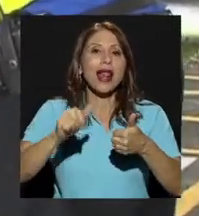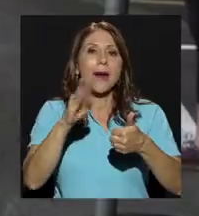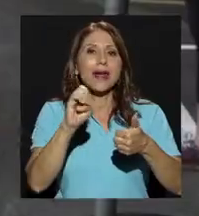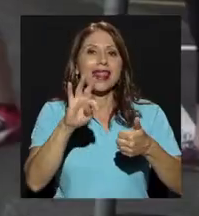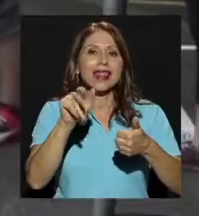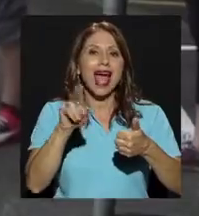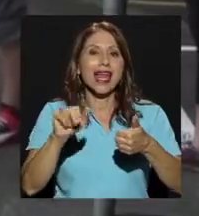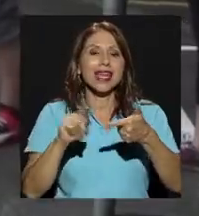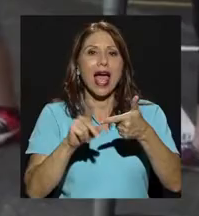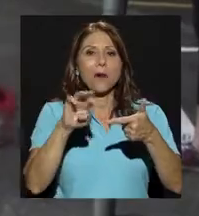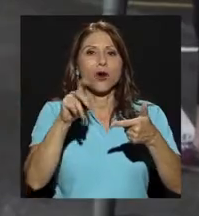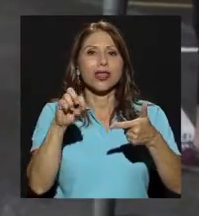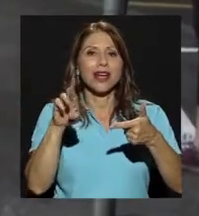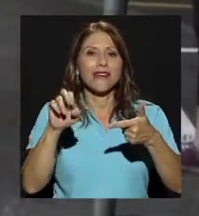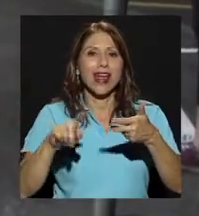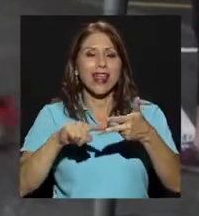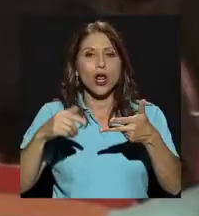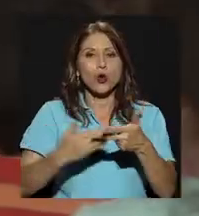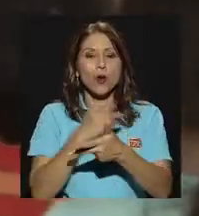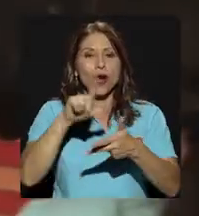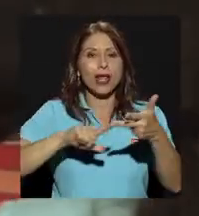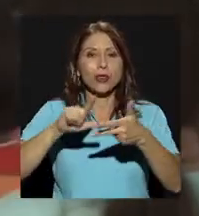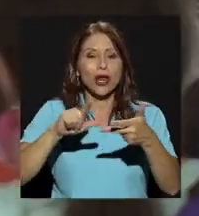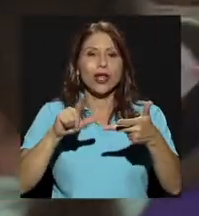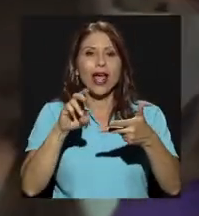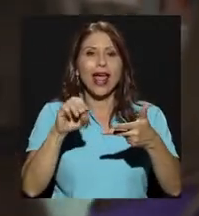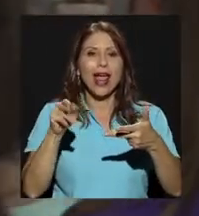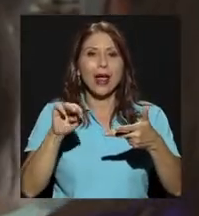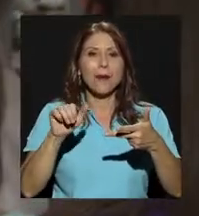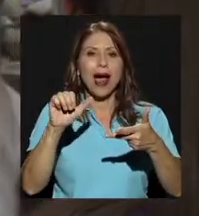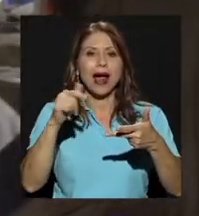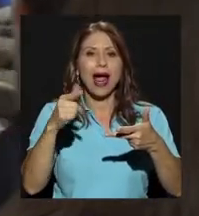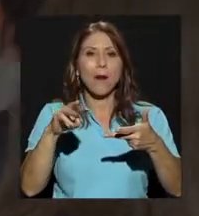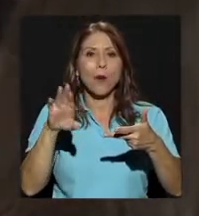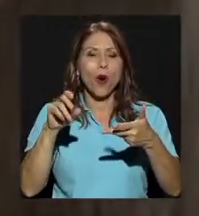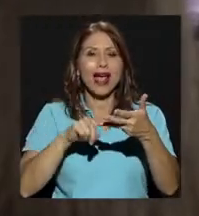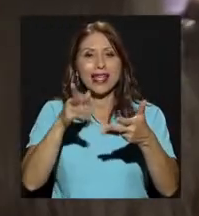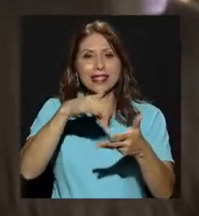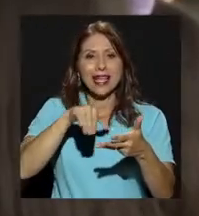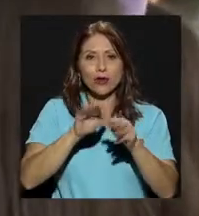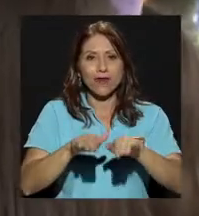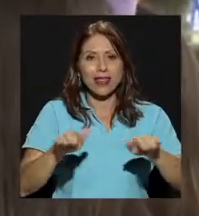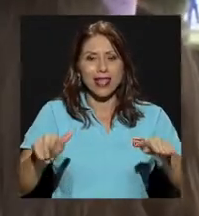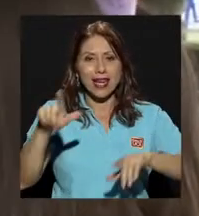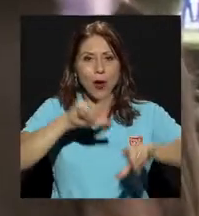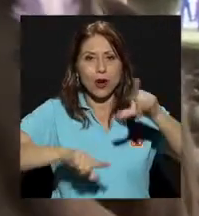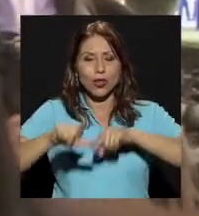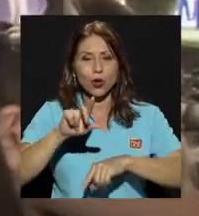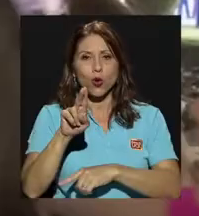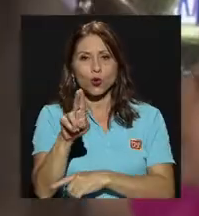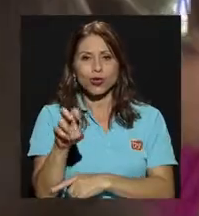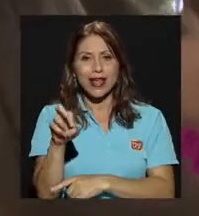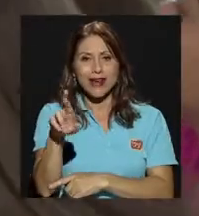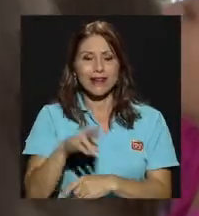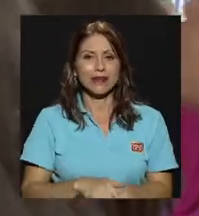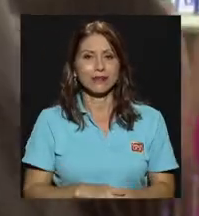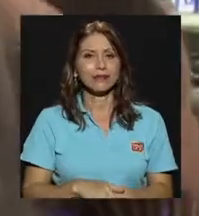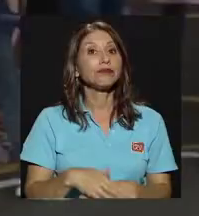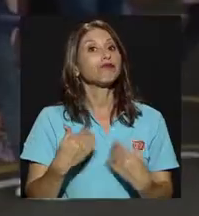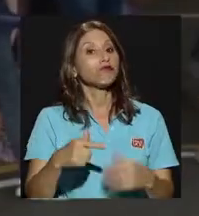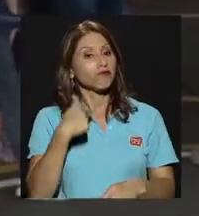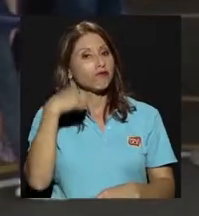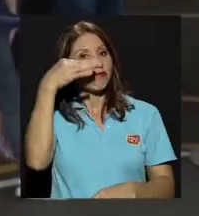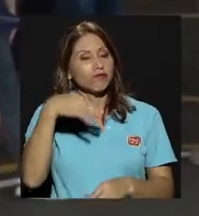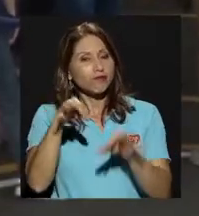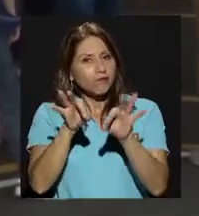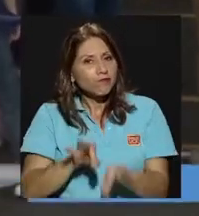Monterrey, Nuevo Laboratorio Emma Gamboa y el Centro Infantil Laboratorio UCR. Me parece importantísimo